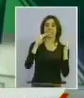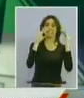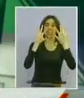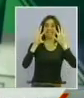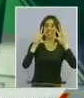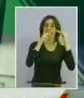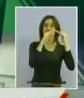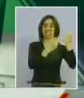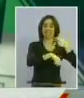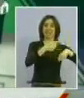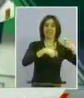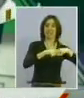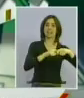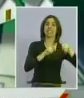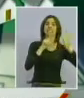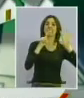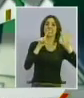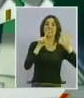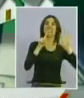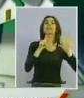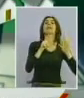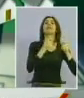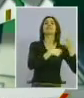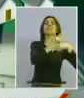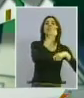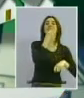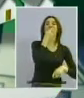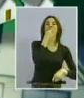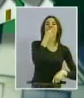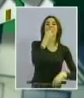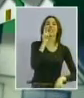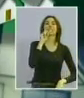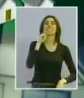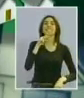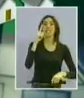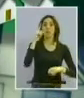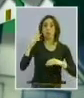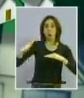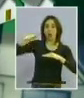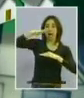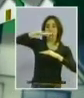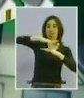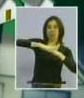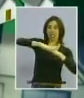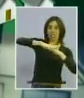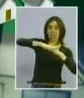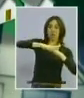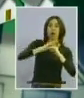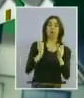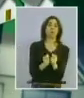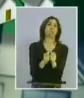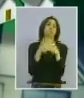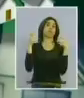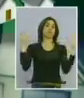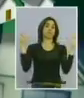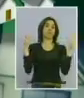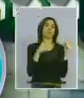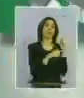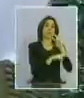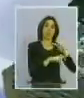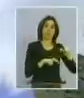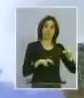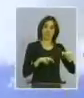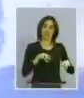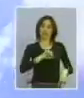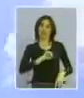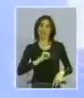comercializan, 7 se hacen en verde. Esto es, sin siquiera un ladrillo construido. Es tanto el boom que según estudios en el